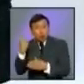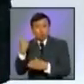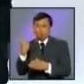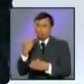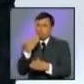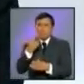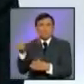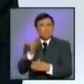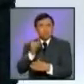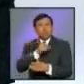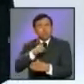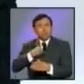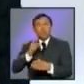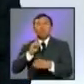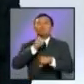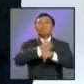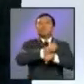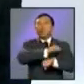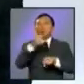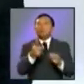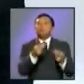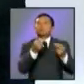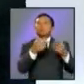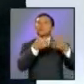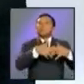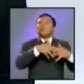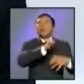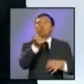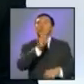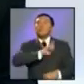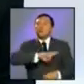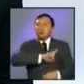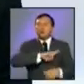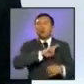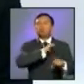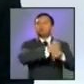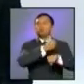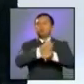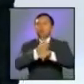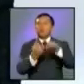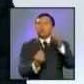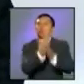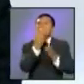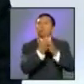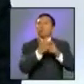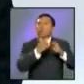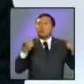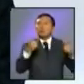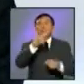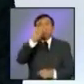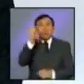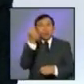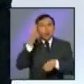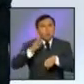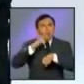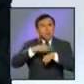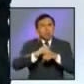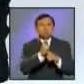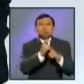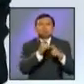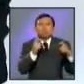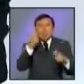olvide Quiénes están a su lado todos los gobernadores Es más yo me atrevería a